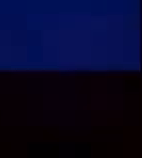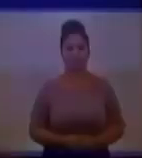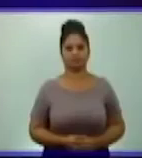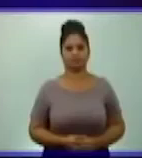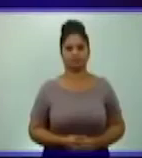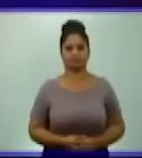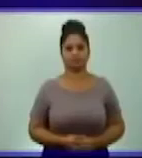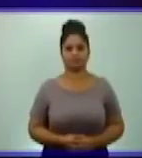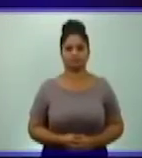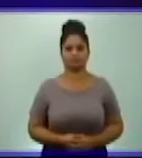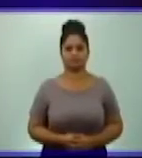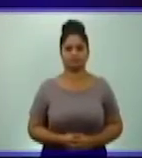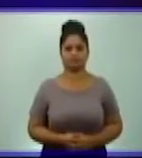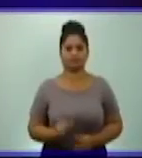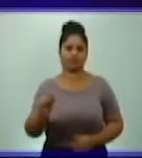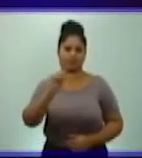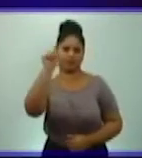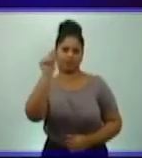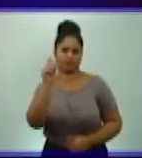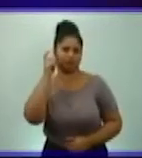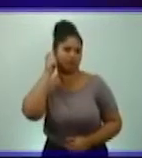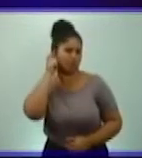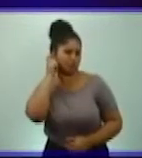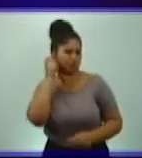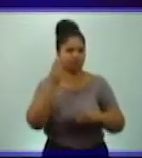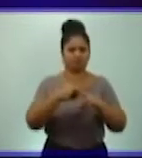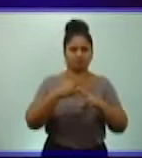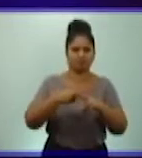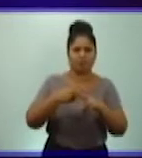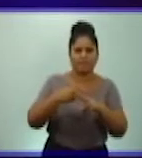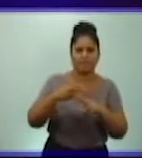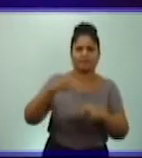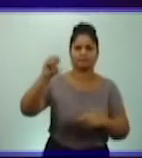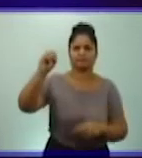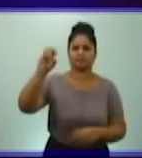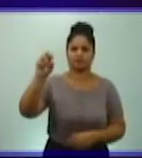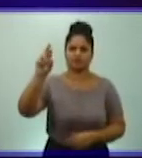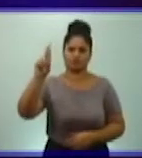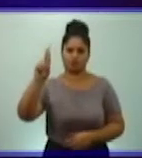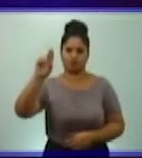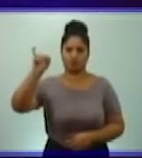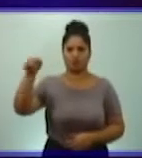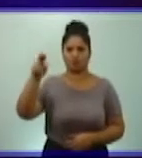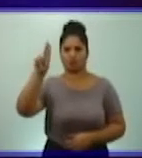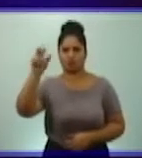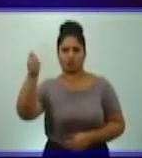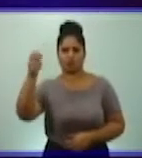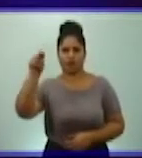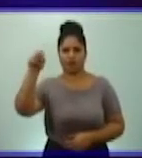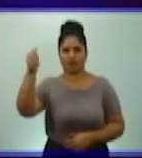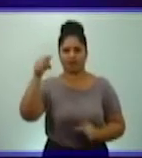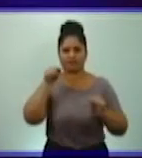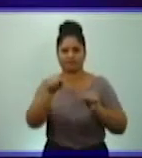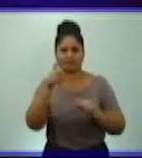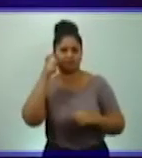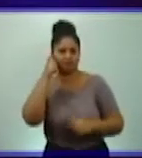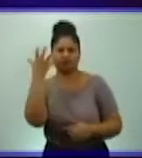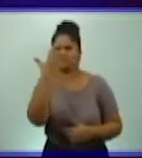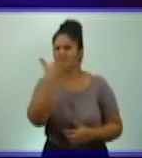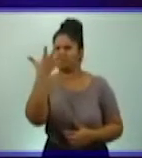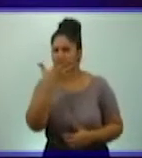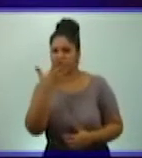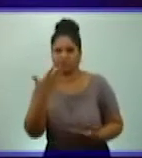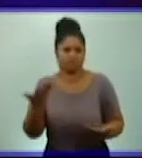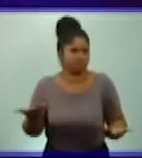¿Quién fue Sor Juana Inés de la Cruz? ¿Dónde nació? ¿Cómo murió? Son algunas cuestiones que debemos debatir antes